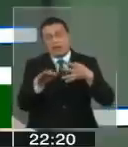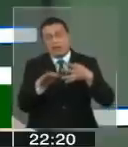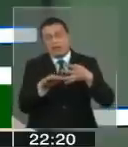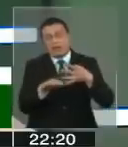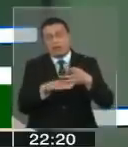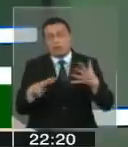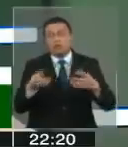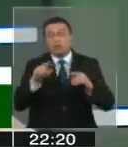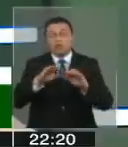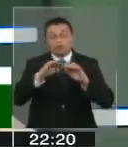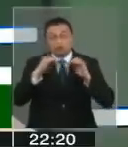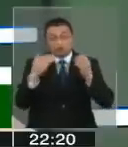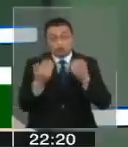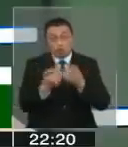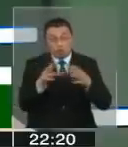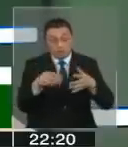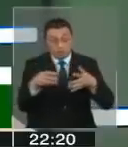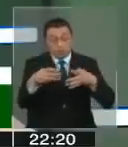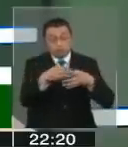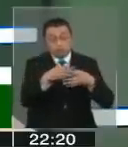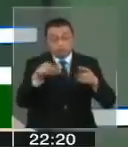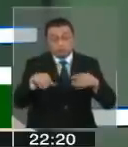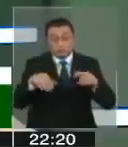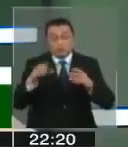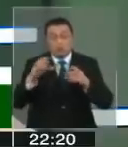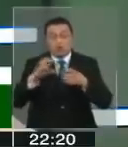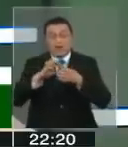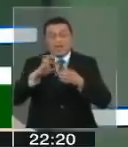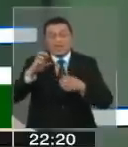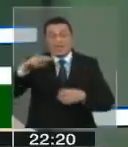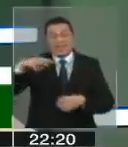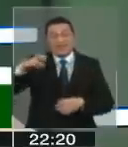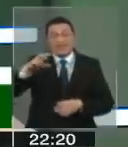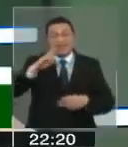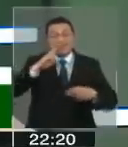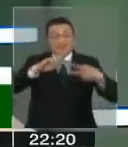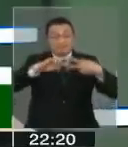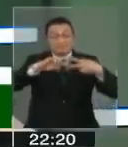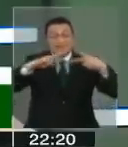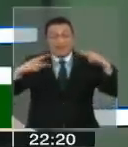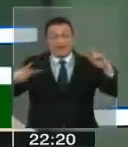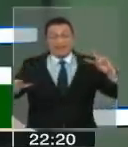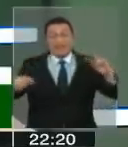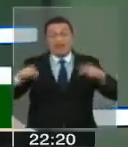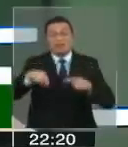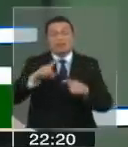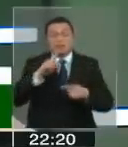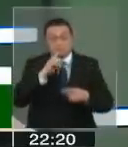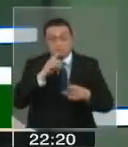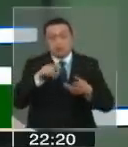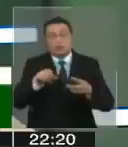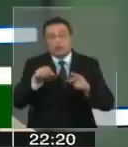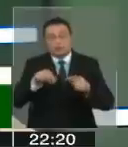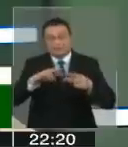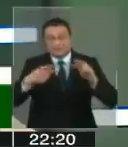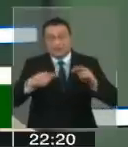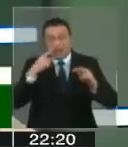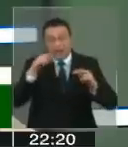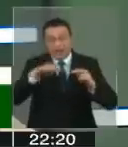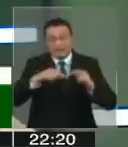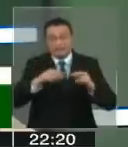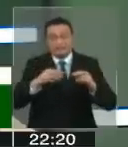todo corresponde a un mismo cuadro genético, porque hay fragmentos menores del gen, pero existen otras mutaciones específicas de otros